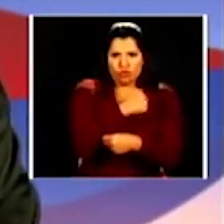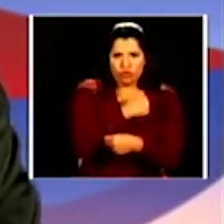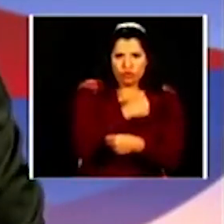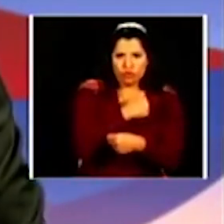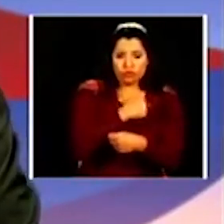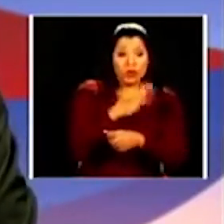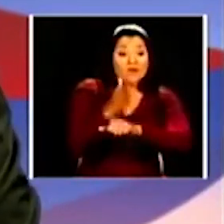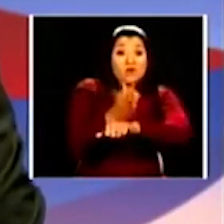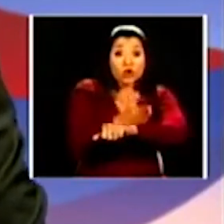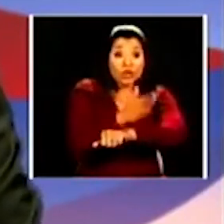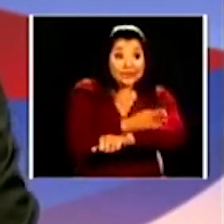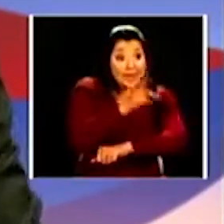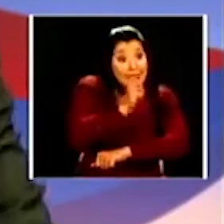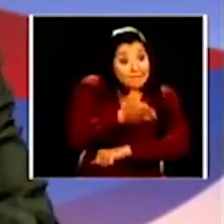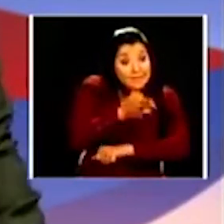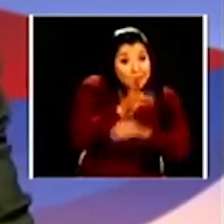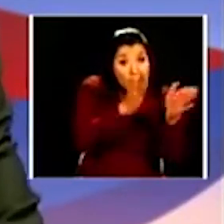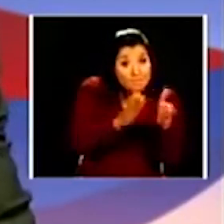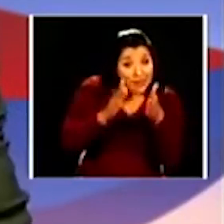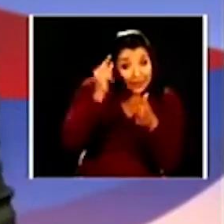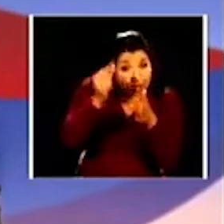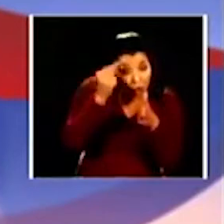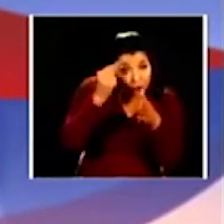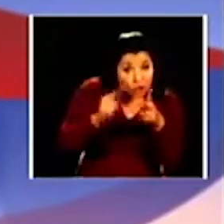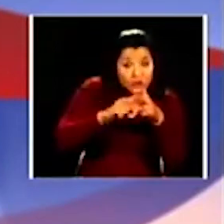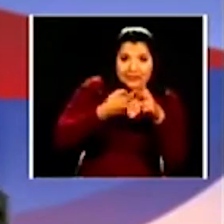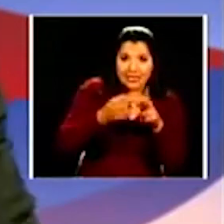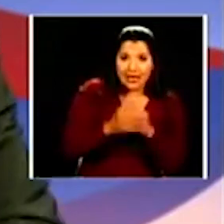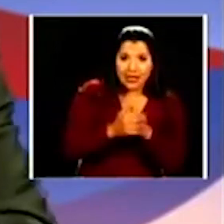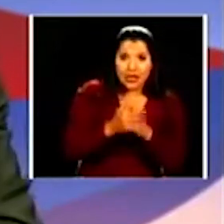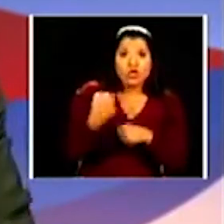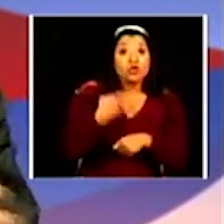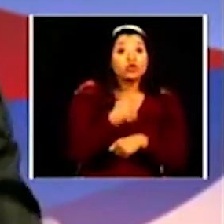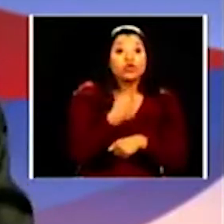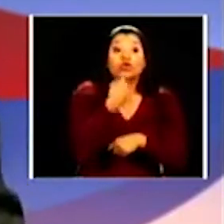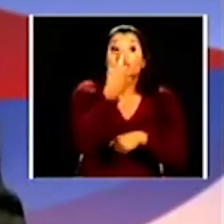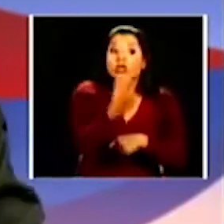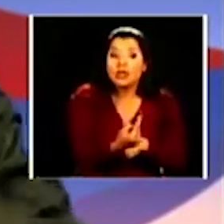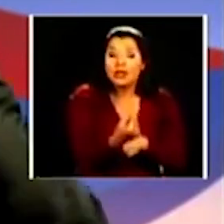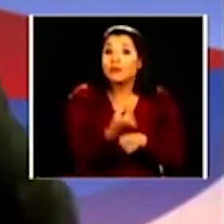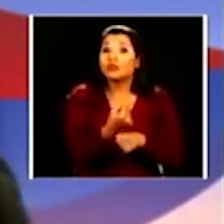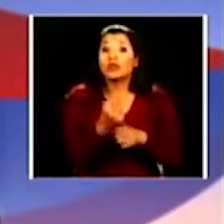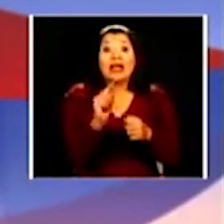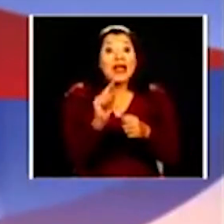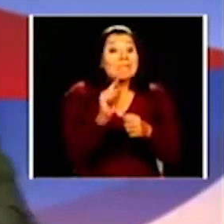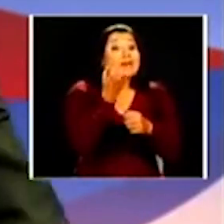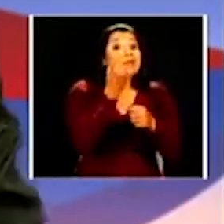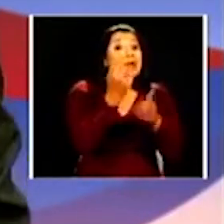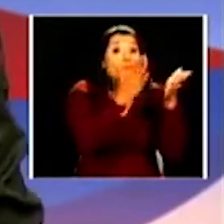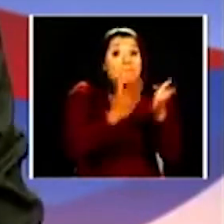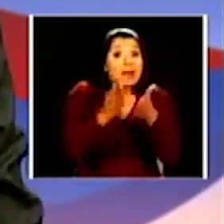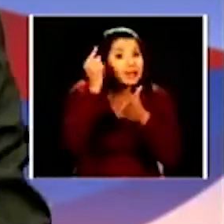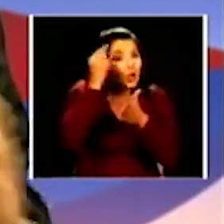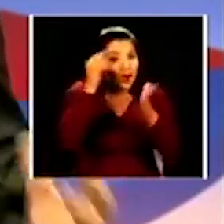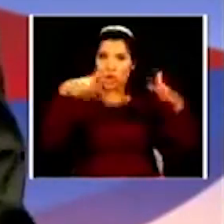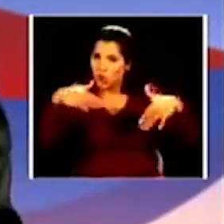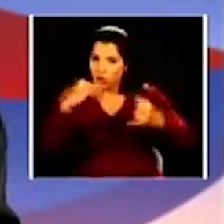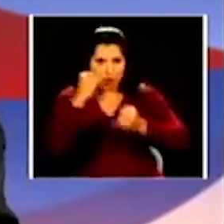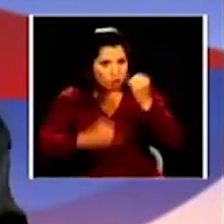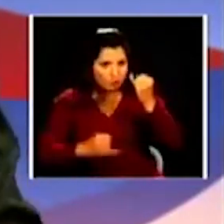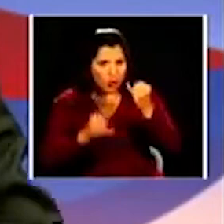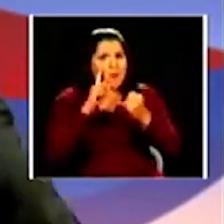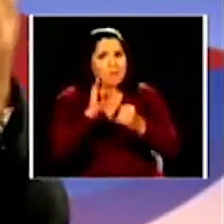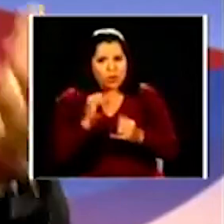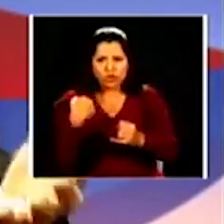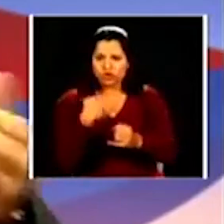gobierno inicial decía, este plan de gobierno no termina aquí, las líneas no están cerradas, y por eso hemos trabajado con muchos partidos